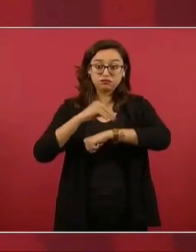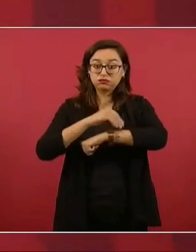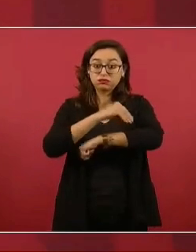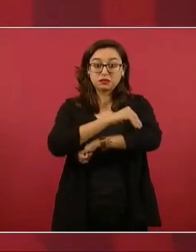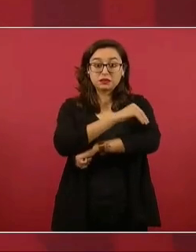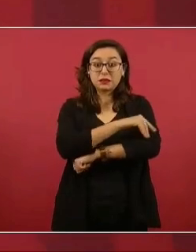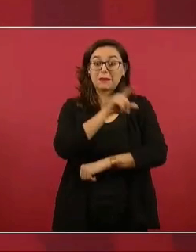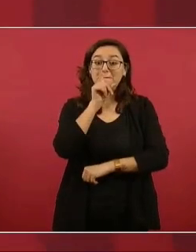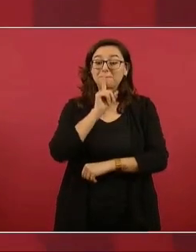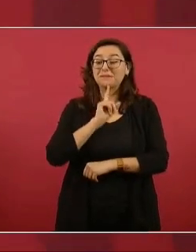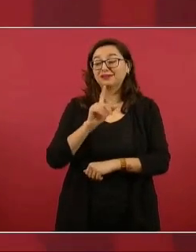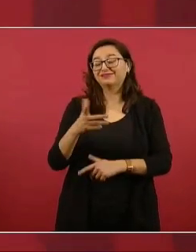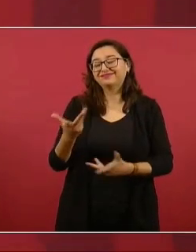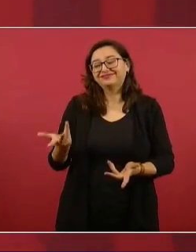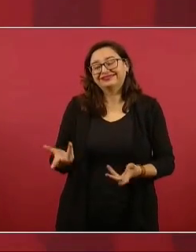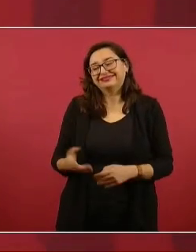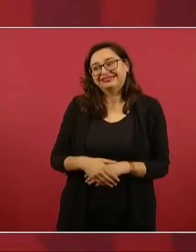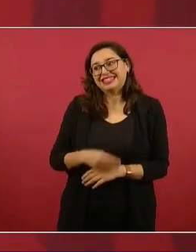de que iba a haber inflación.